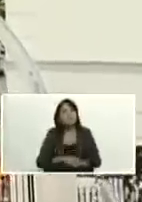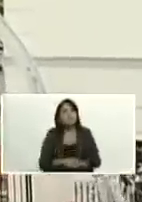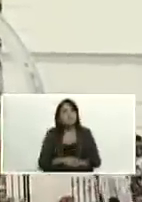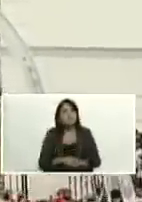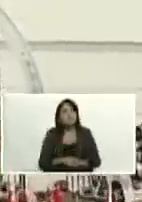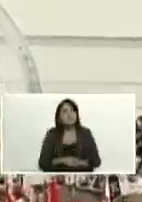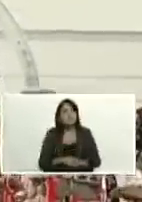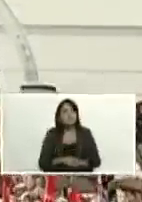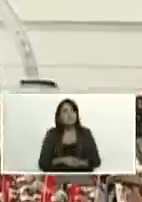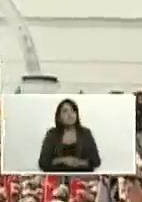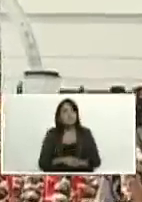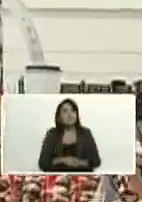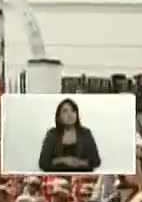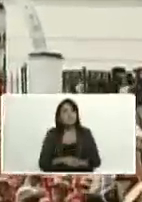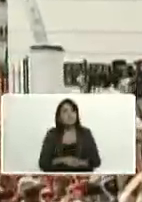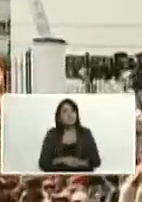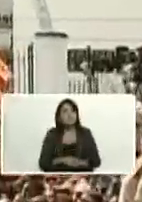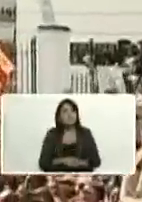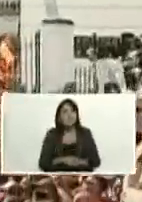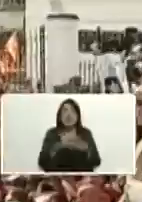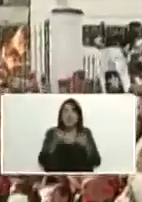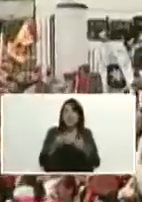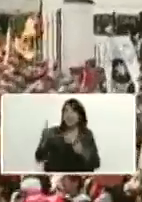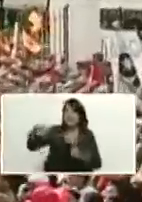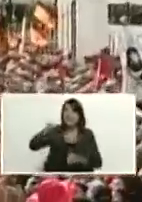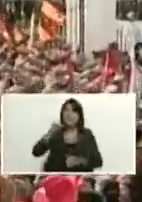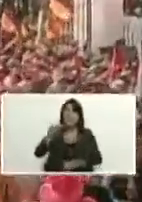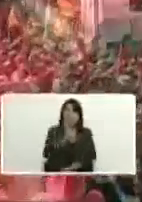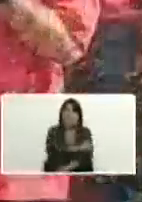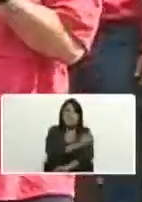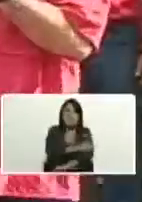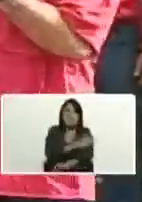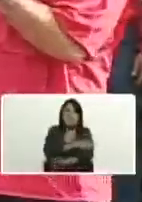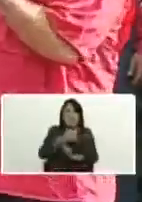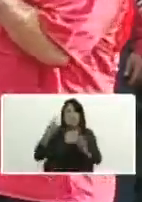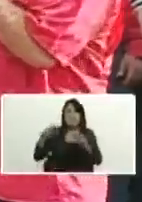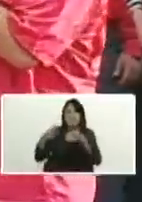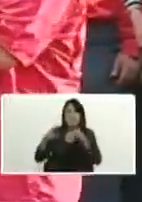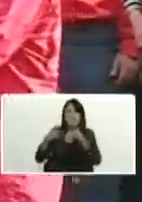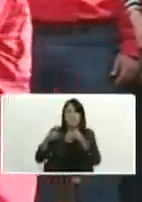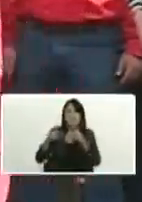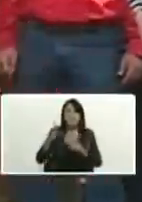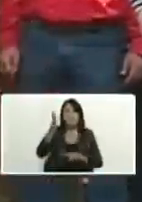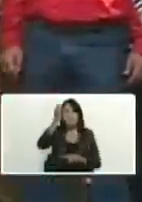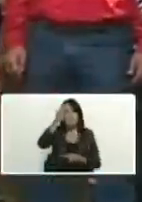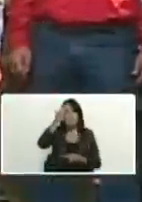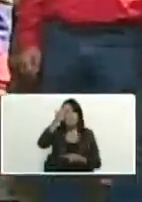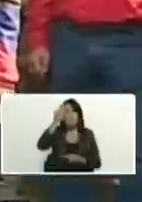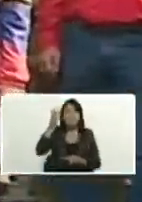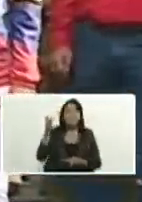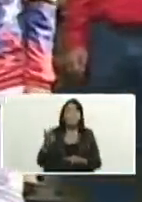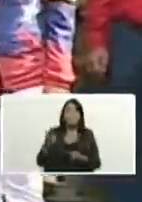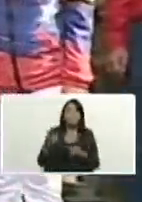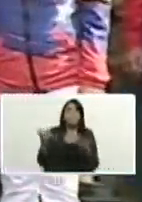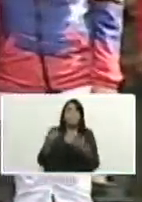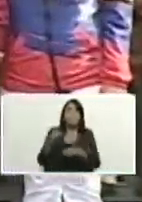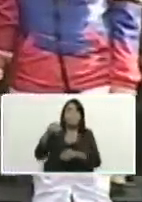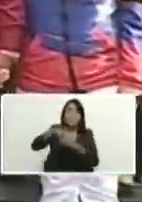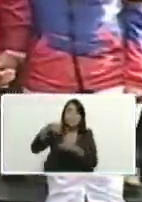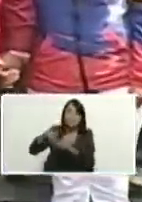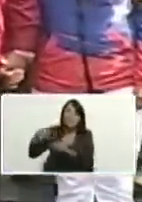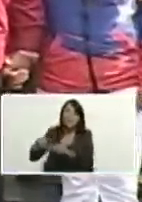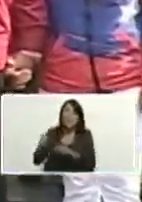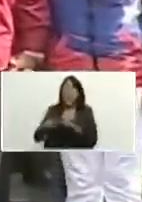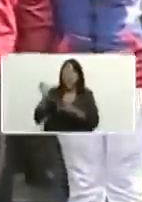derecha se disfraza cada vez que hay elecciones. Esa misma derecha, cada vez que pierde